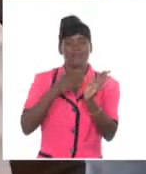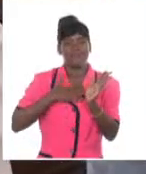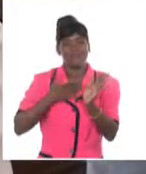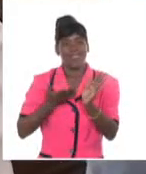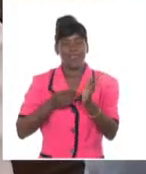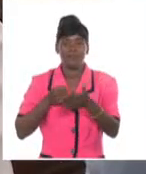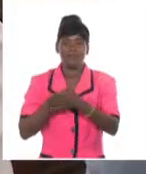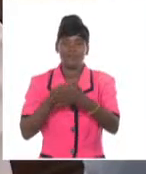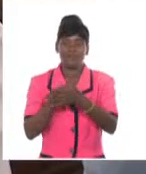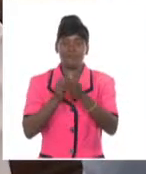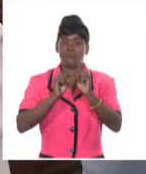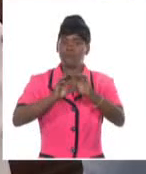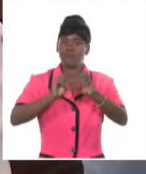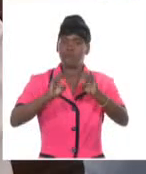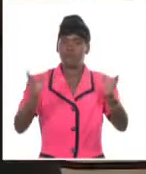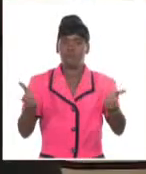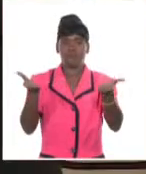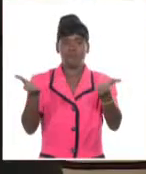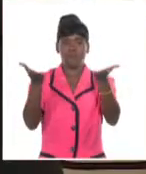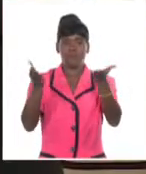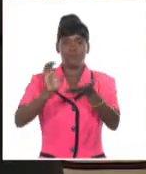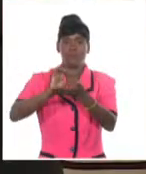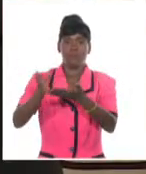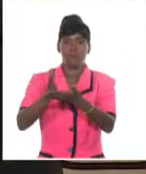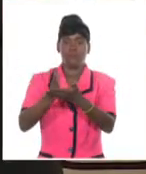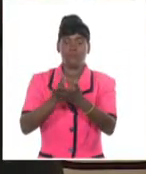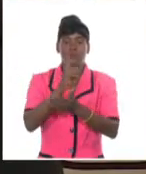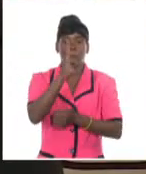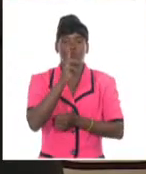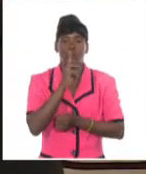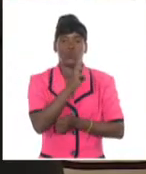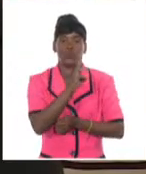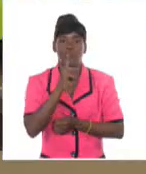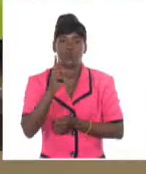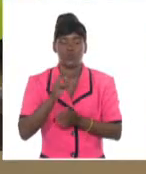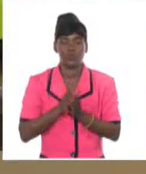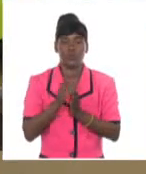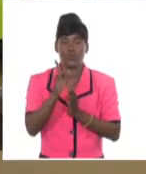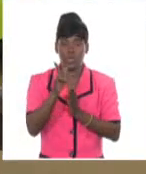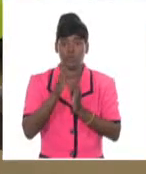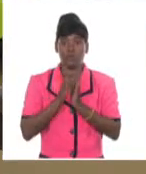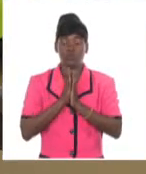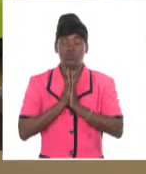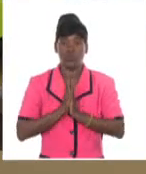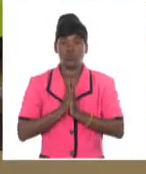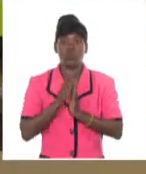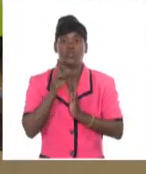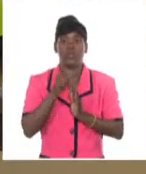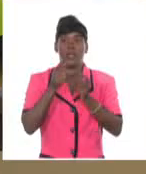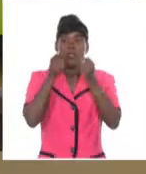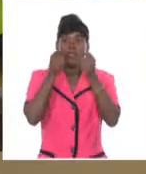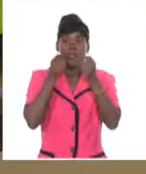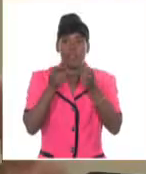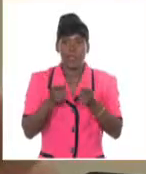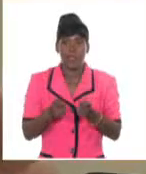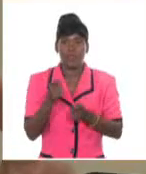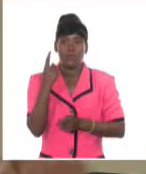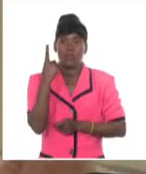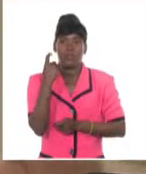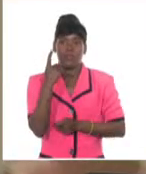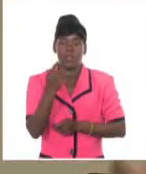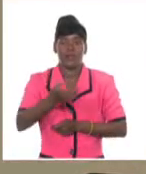y distribución de la Biblia. Hecho que demuestra la libertad religiosa en Cuba, un derecho que es necesario